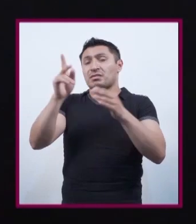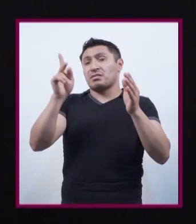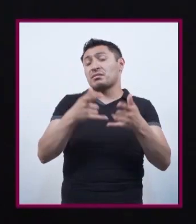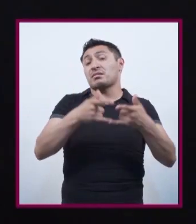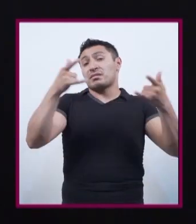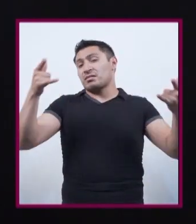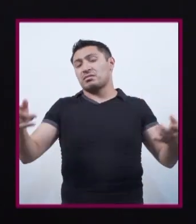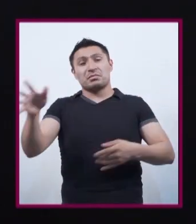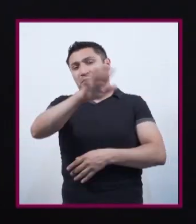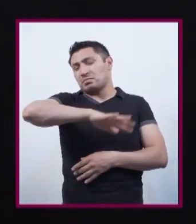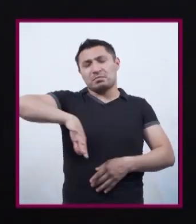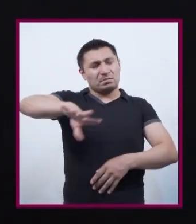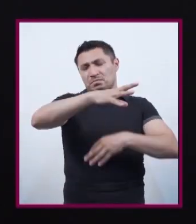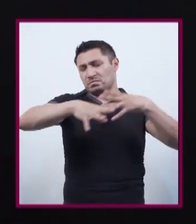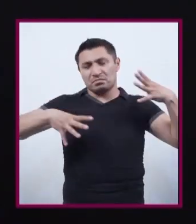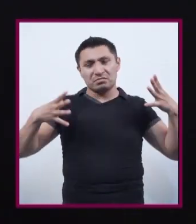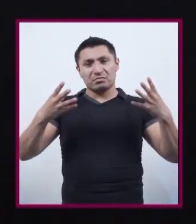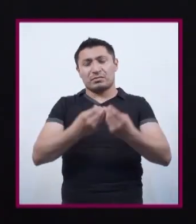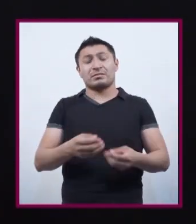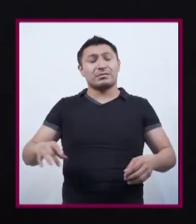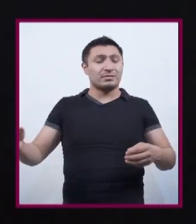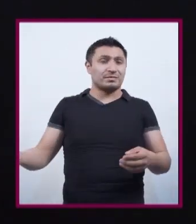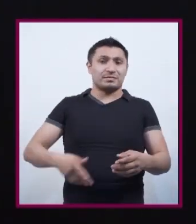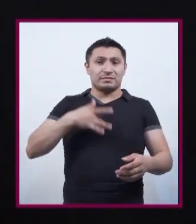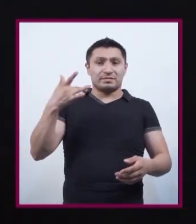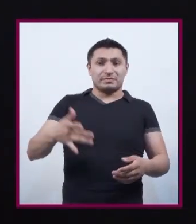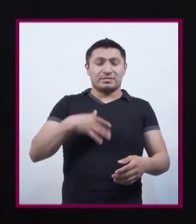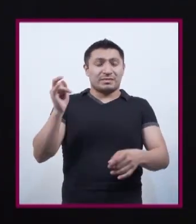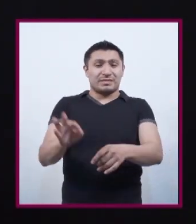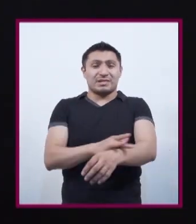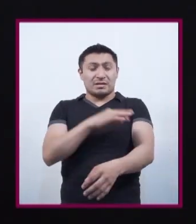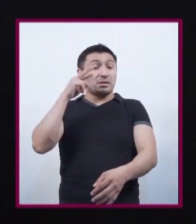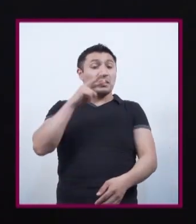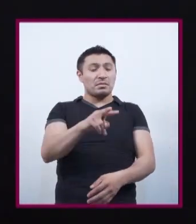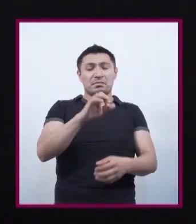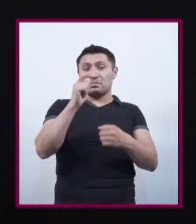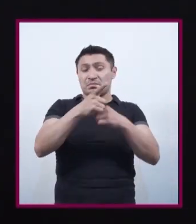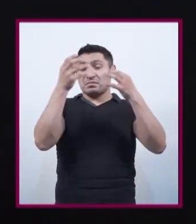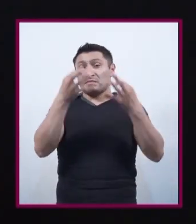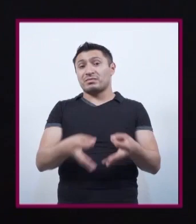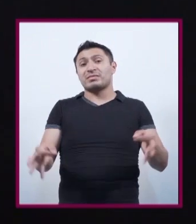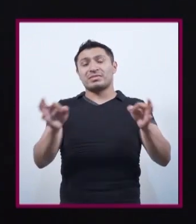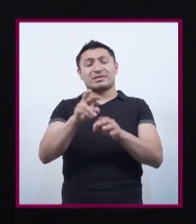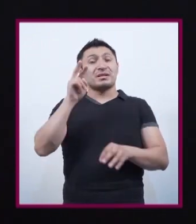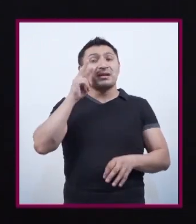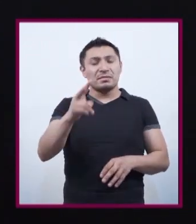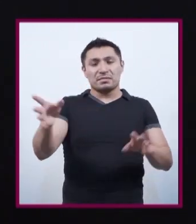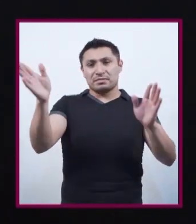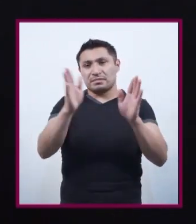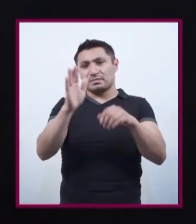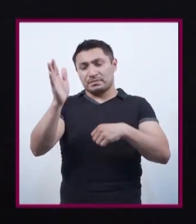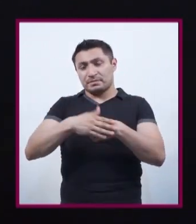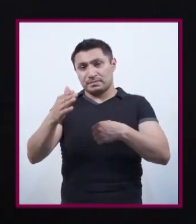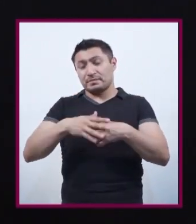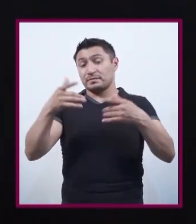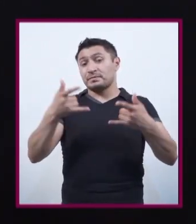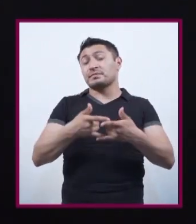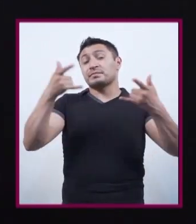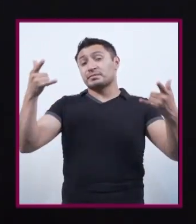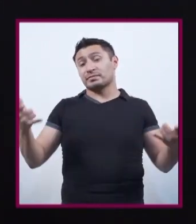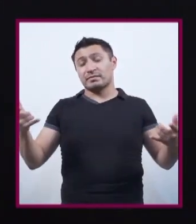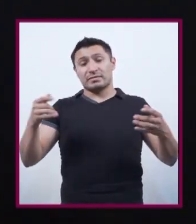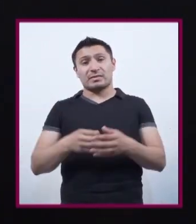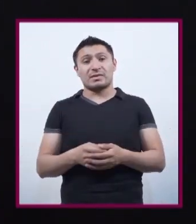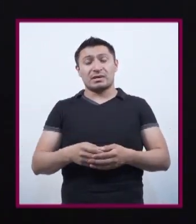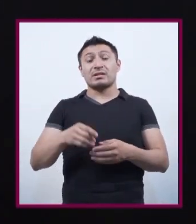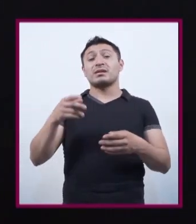en general, revivan la emoción del instante que surgió en un evento importante. Mira el siguiente relato que hizo un reportero del encuentro que